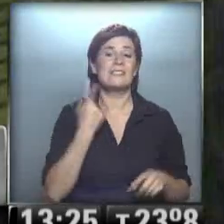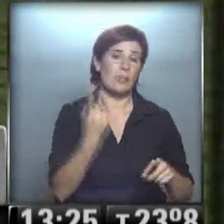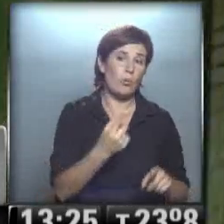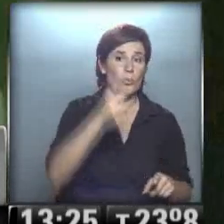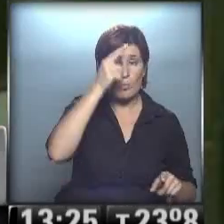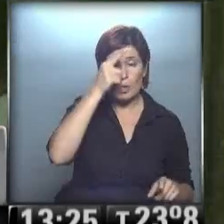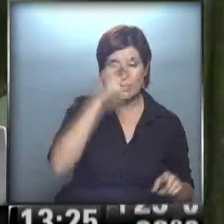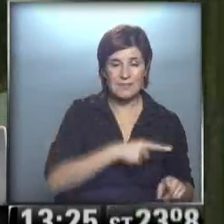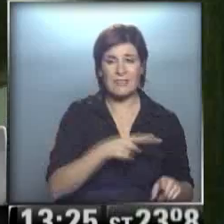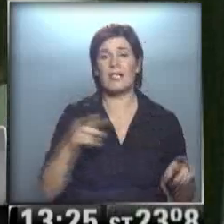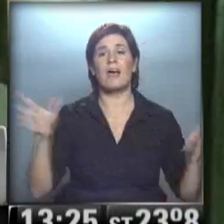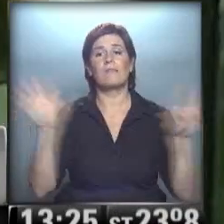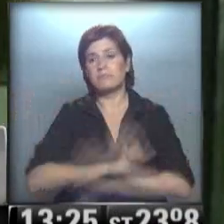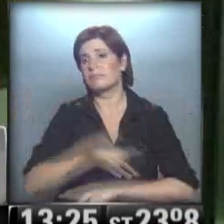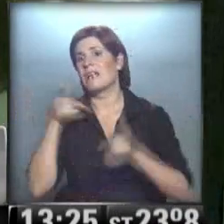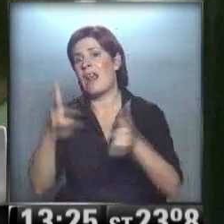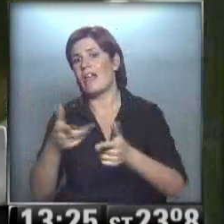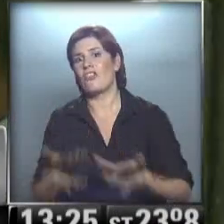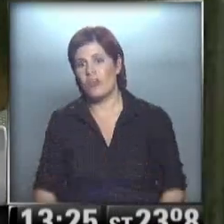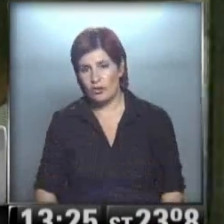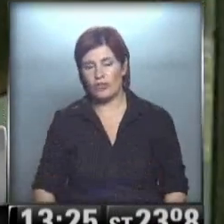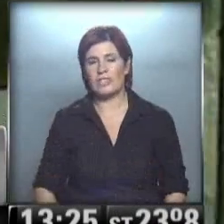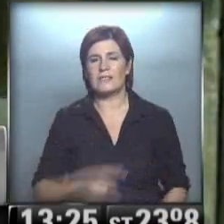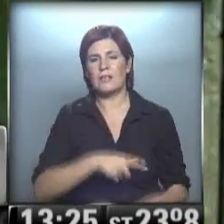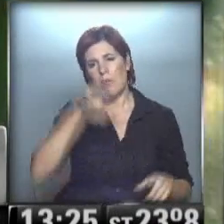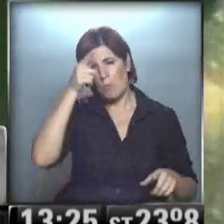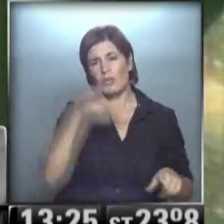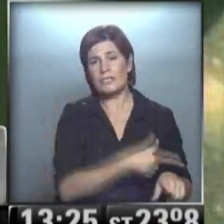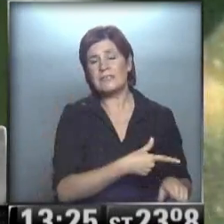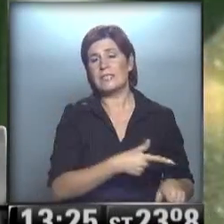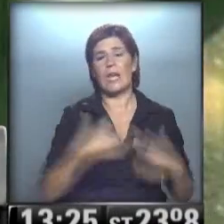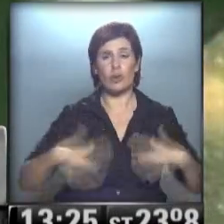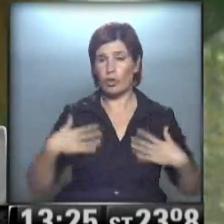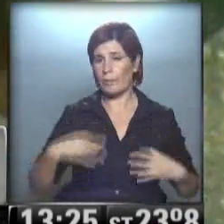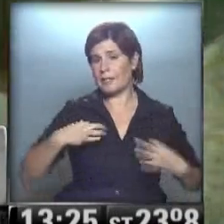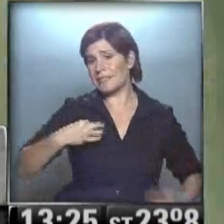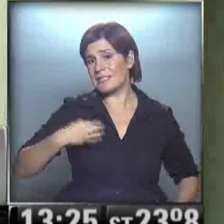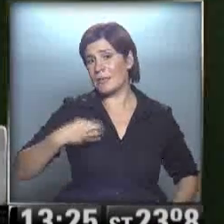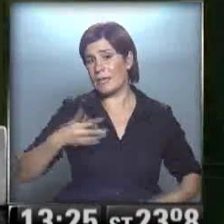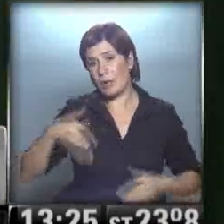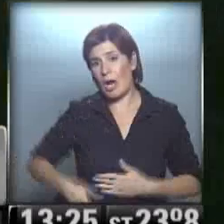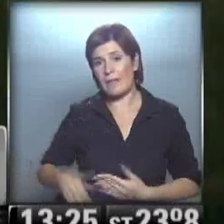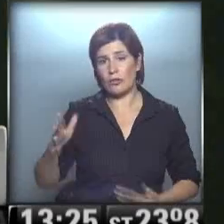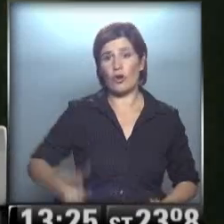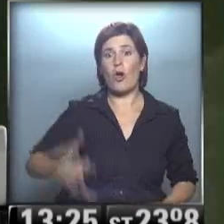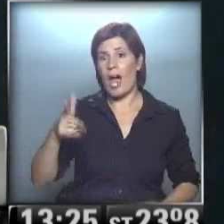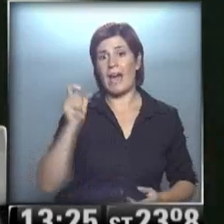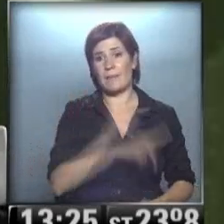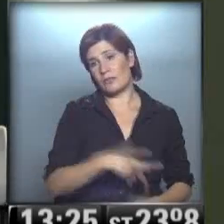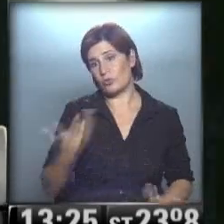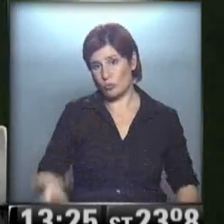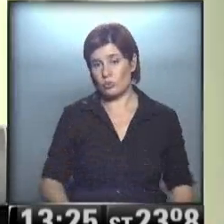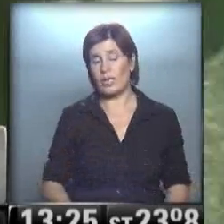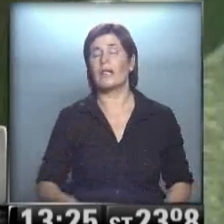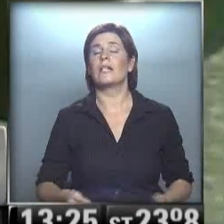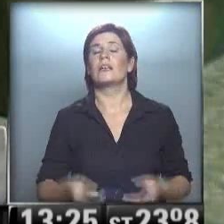supuesto este efectivo de la Policía Federal este hombre de seguridad que si bien estaba de civil tenía su arma reglamentaria recordemos aquí también